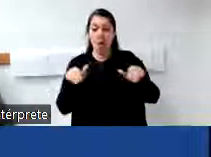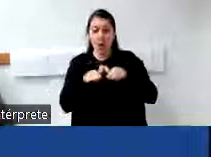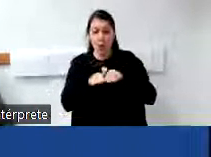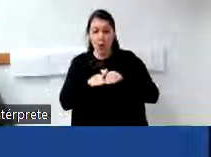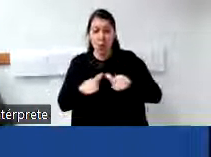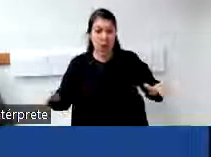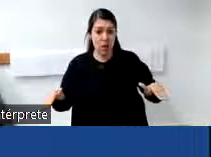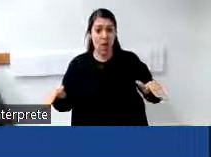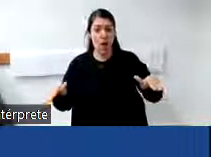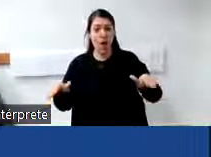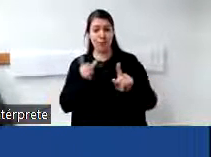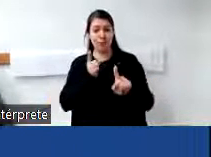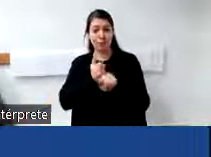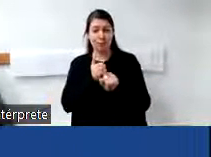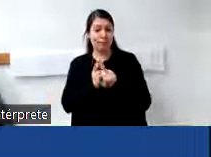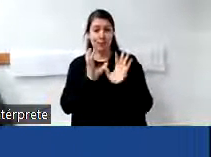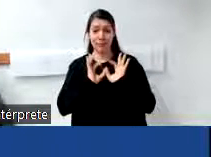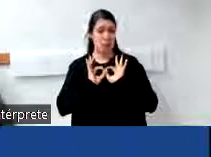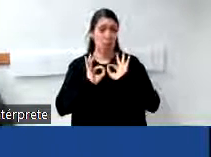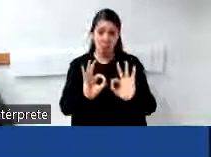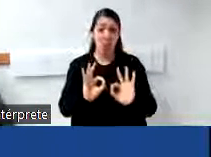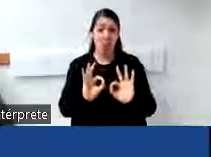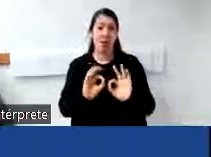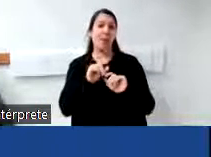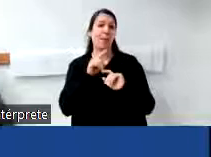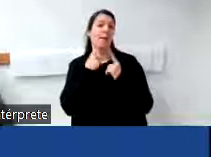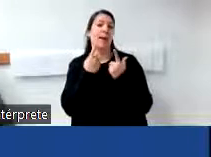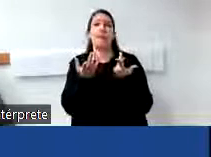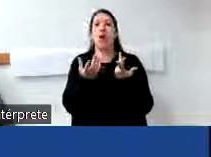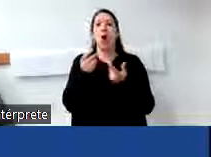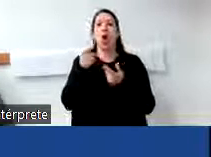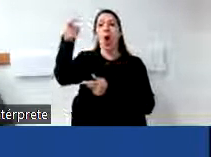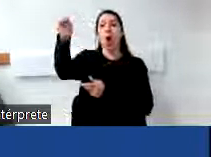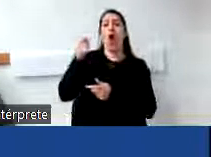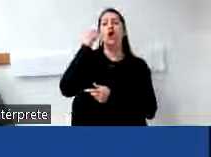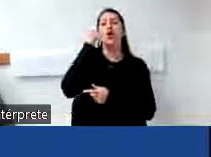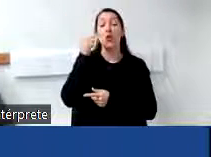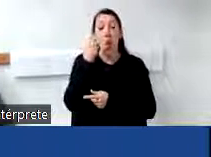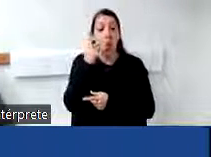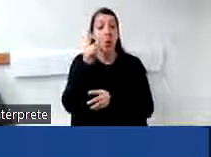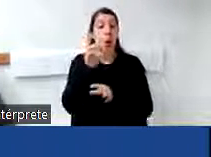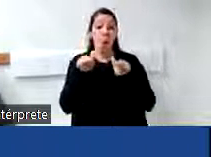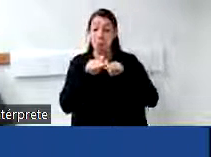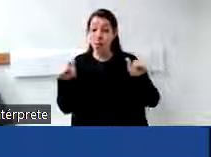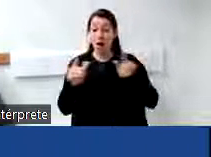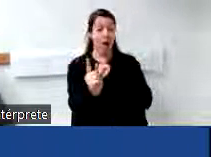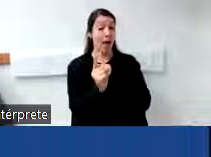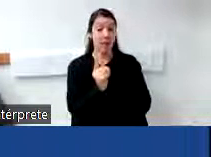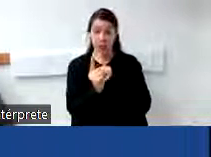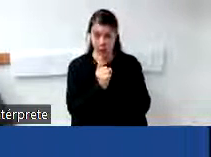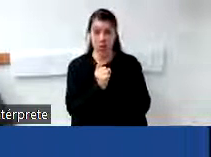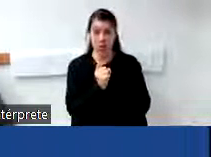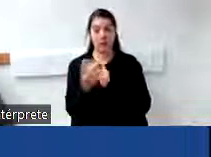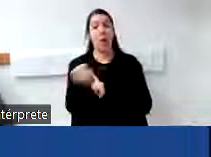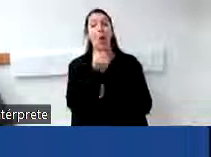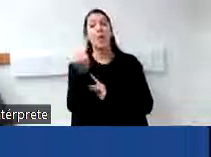determinados mobiliarios para acceder, yo que sea, a un dispensador de números o simplemente al mostrador de atención, ¿no? Siempre es importante en esto